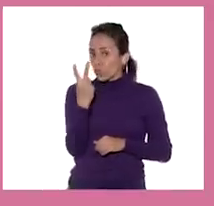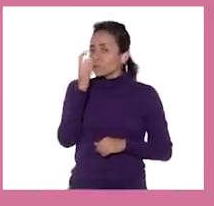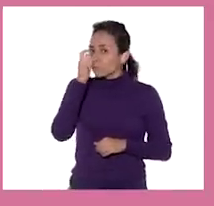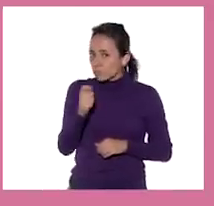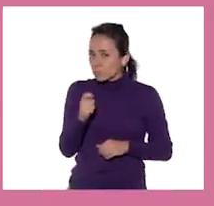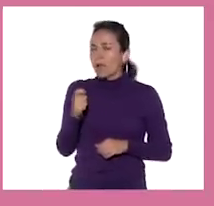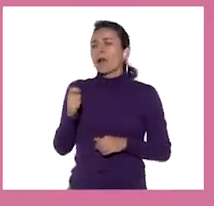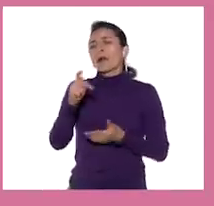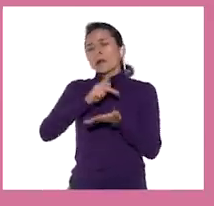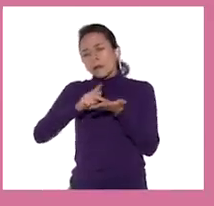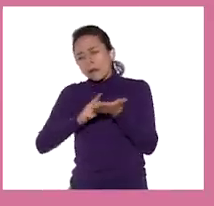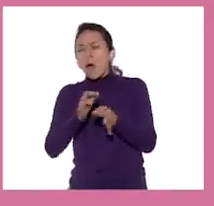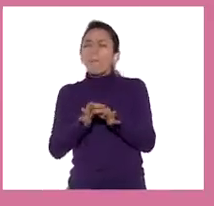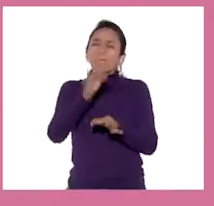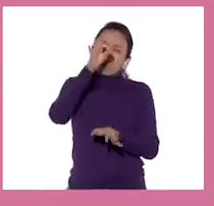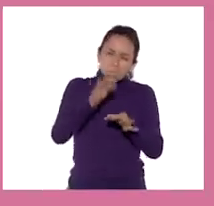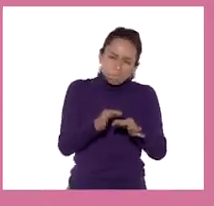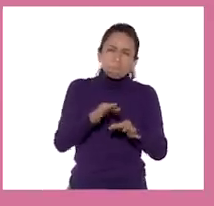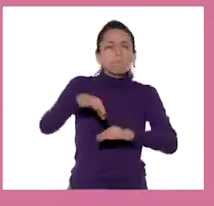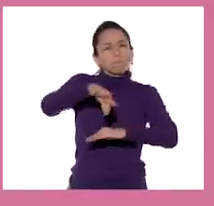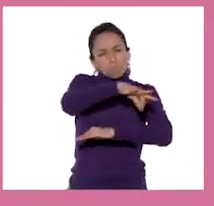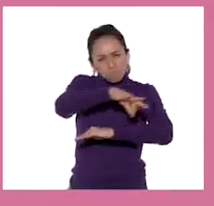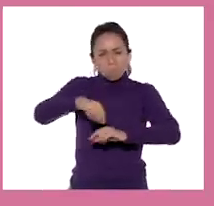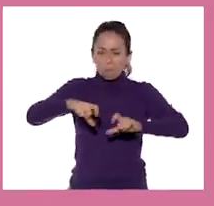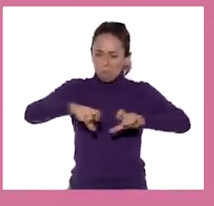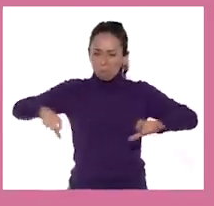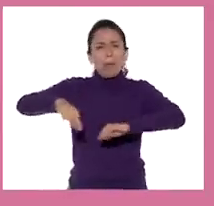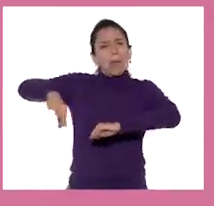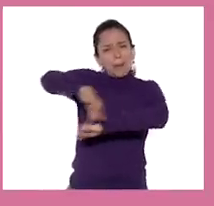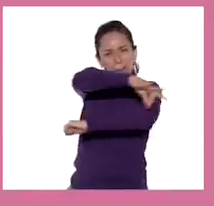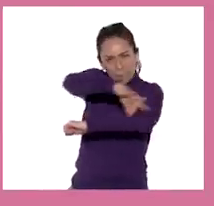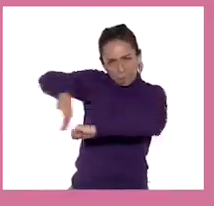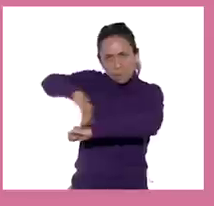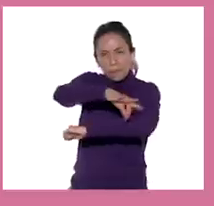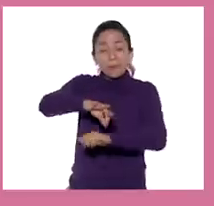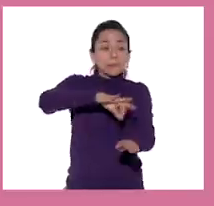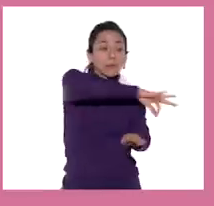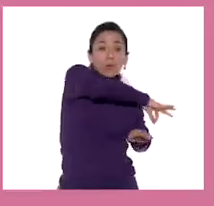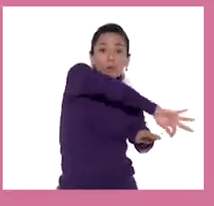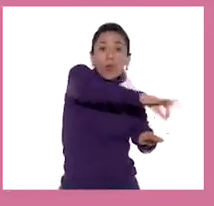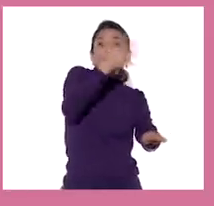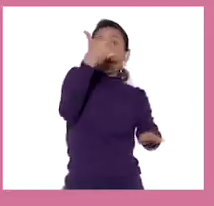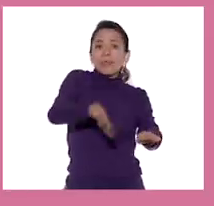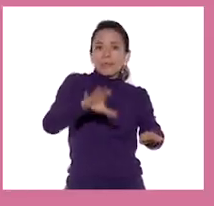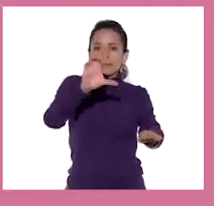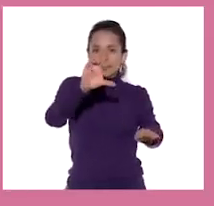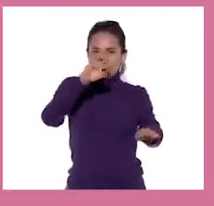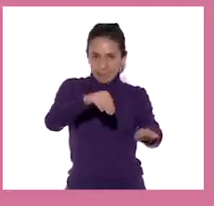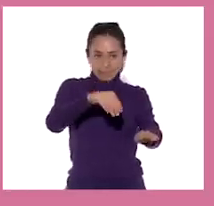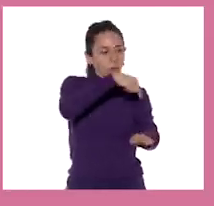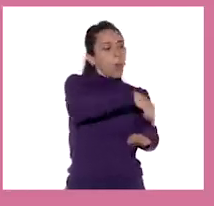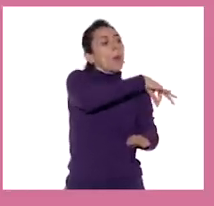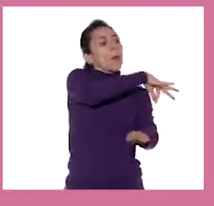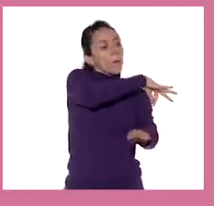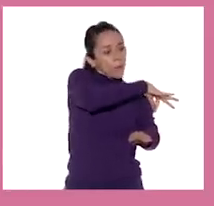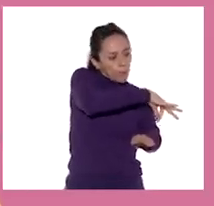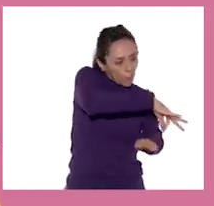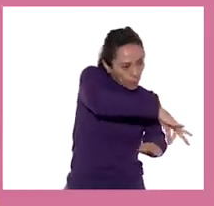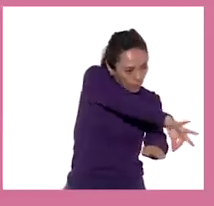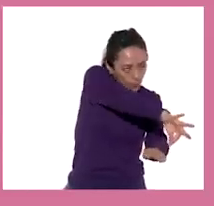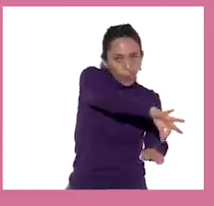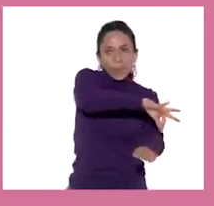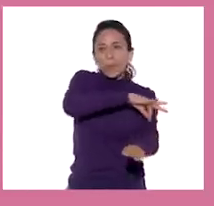el plumón o la pluma y con ayuda de la regla 10 centímetros de largo, partiendo de abajo hacia